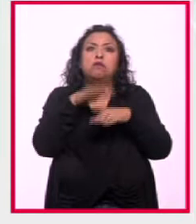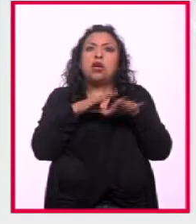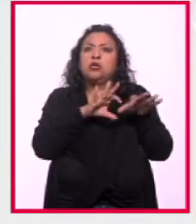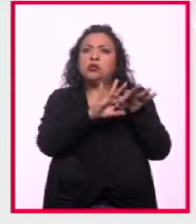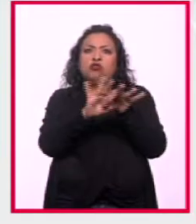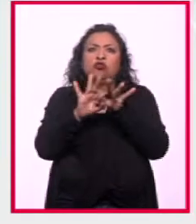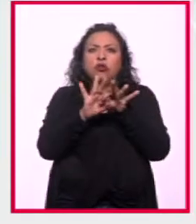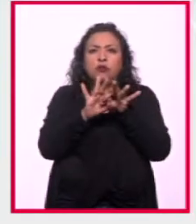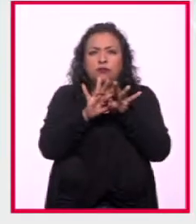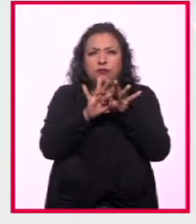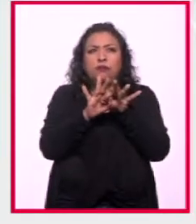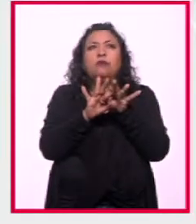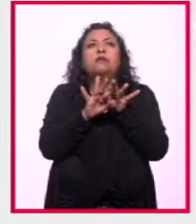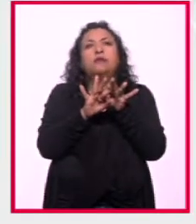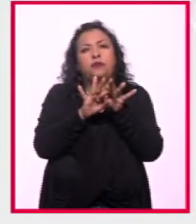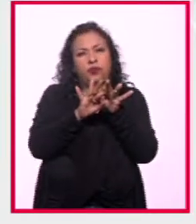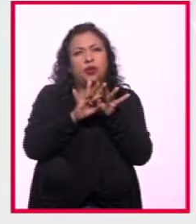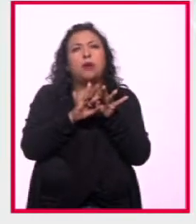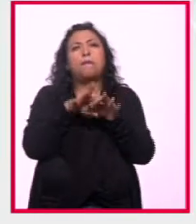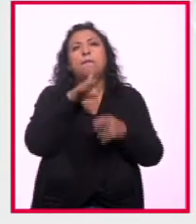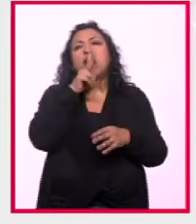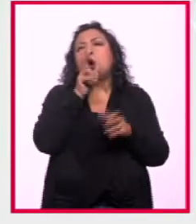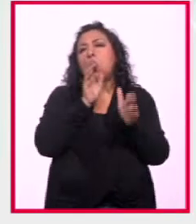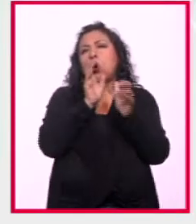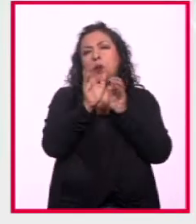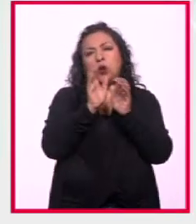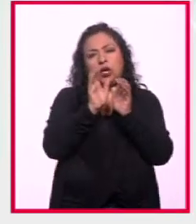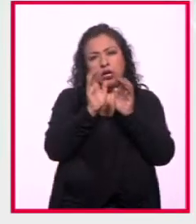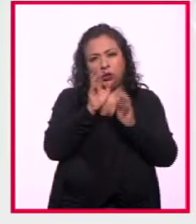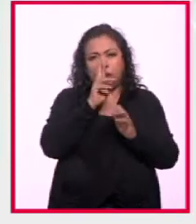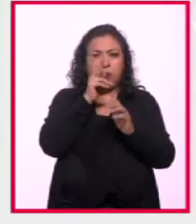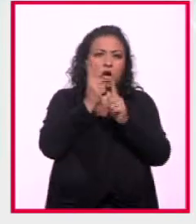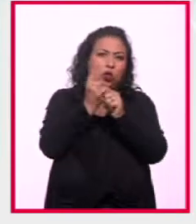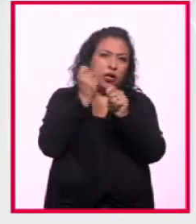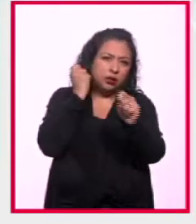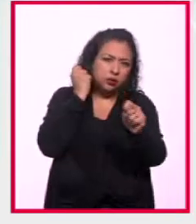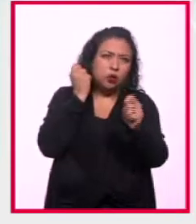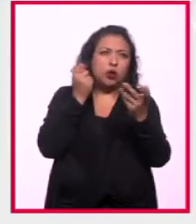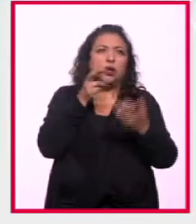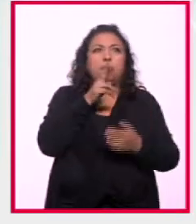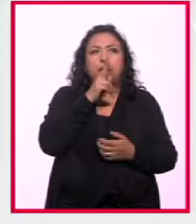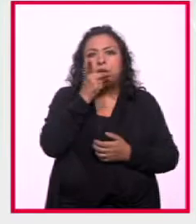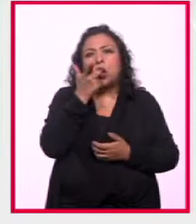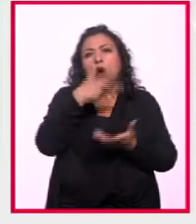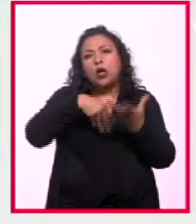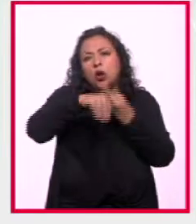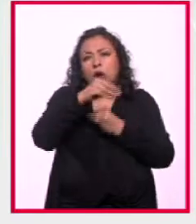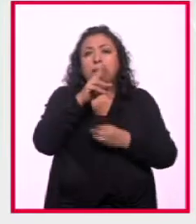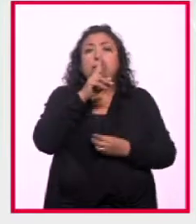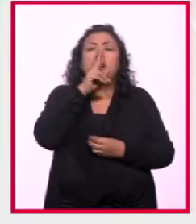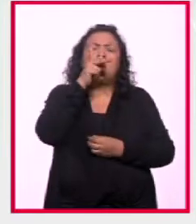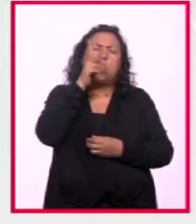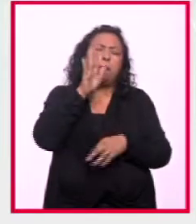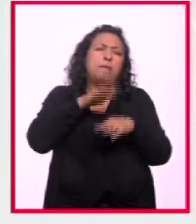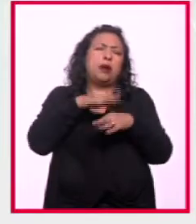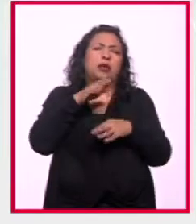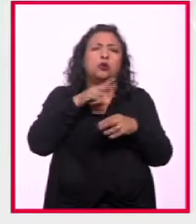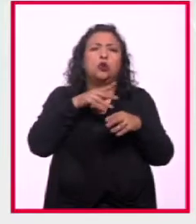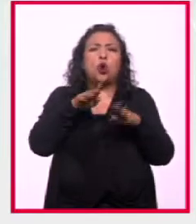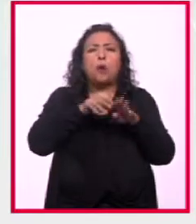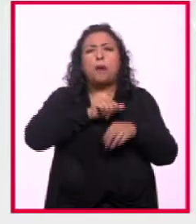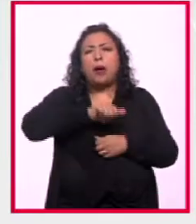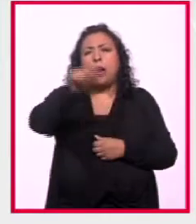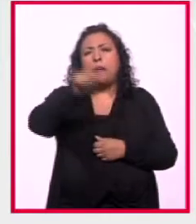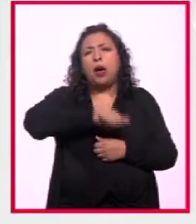unido y una mejor comunicación una mejor transportación una mejor economía y una máxima movilidad y